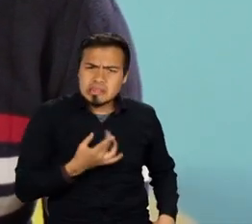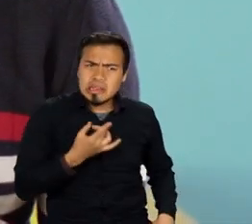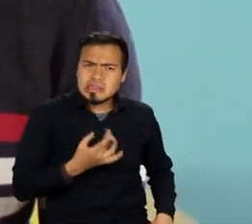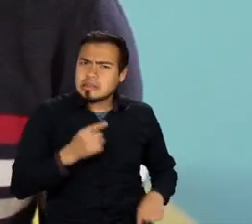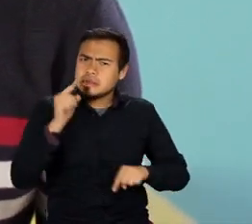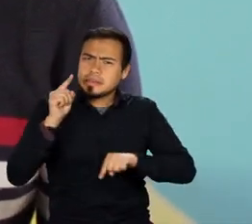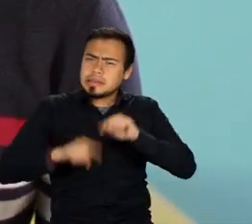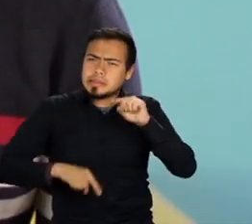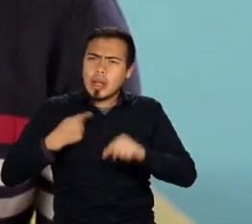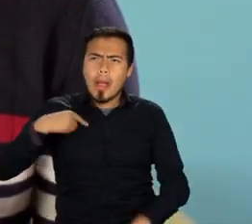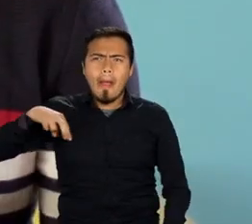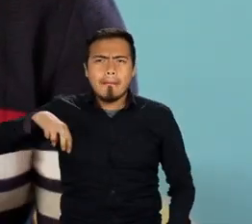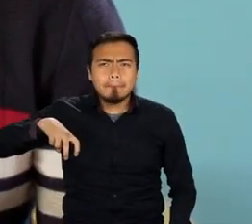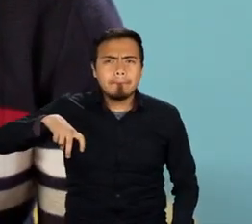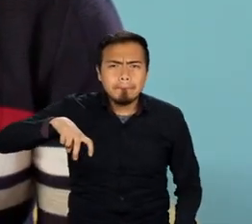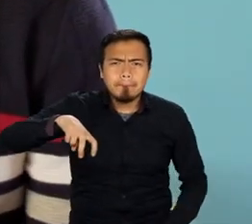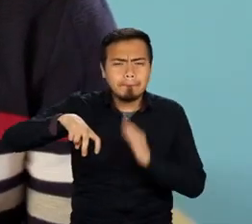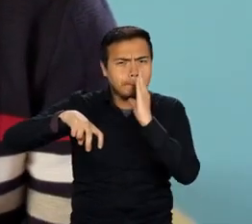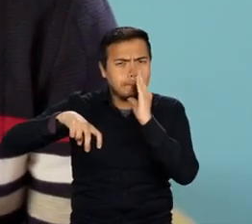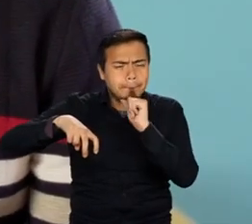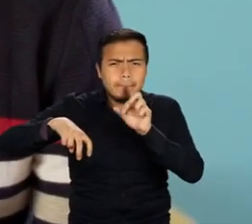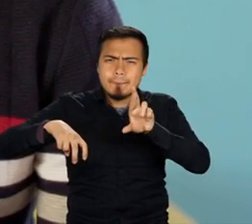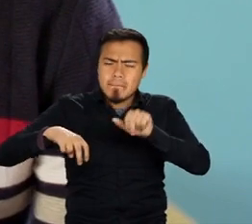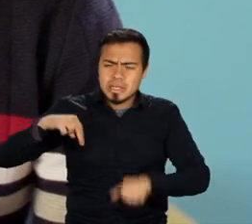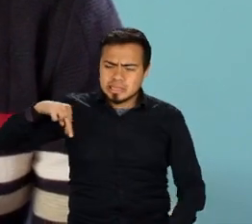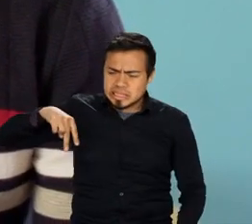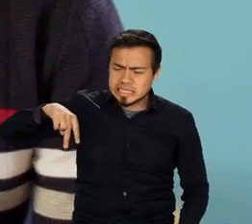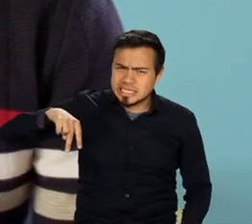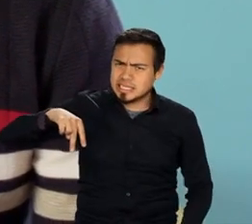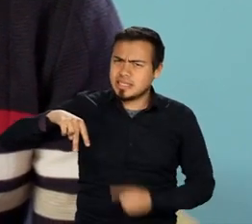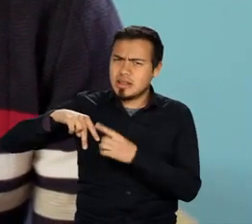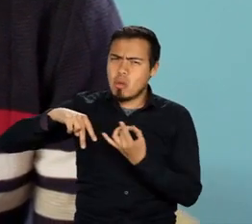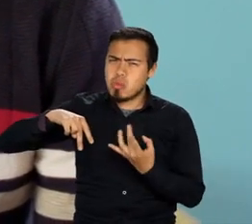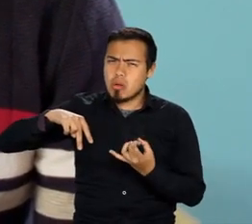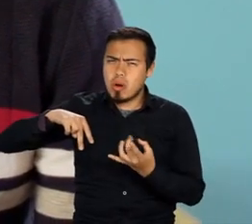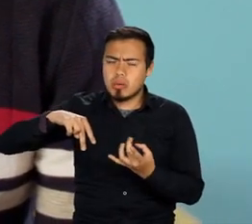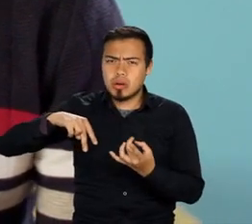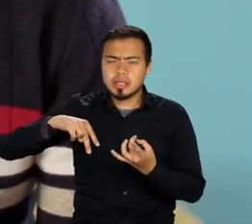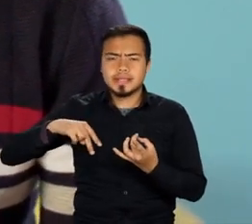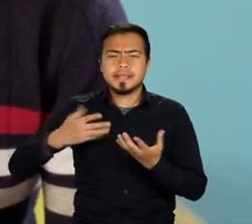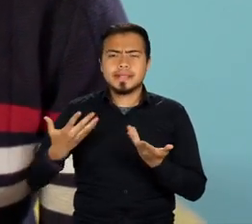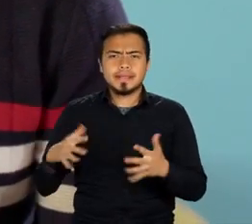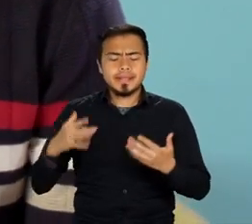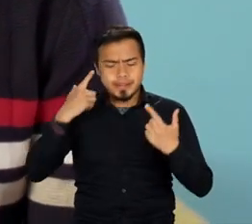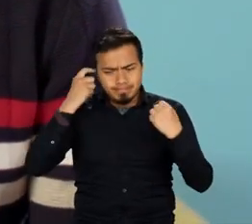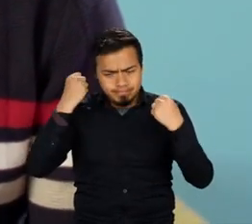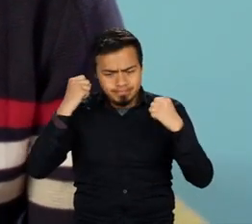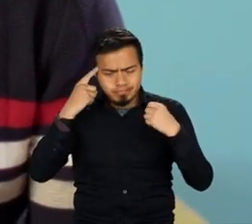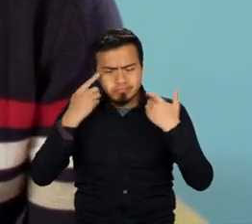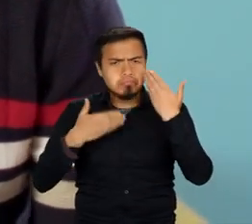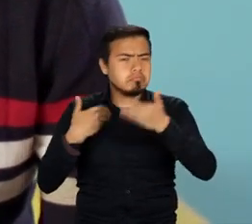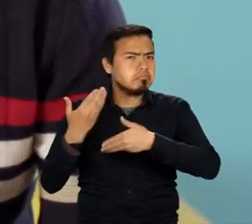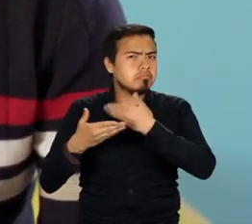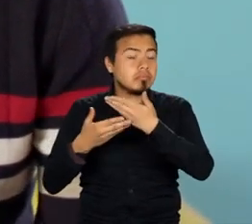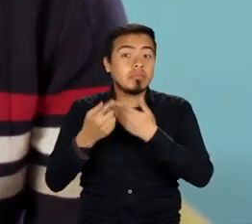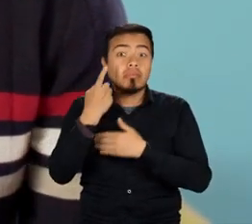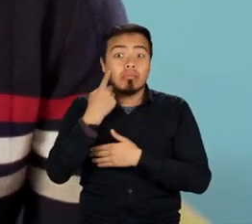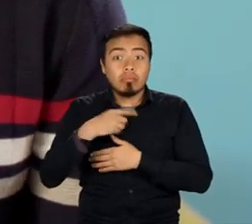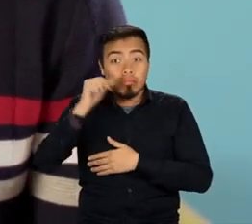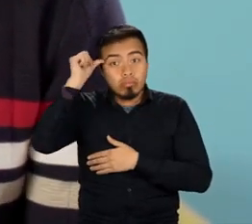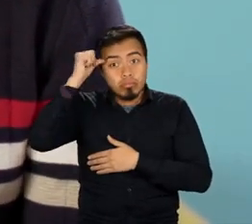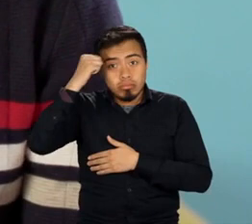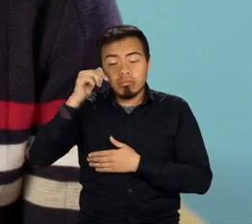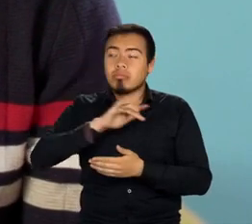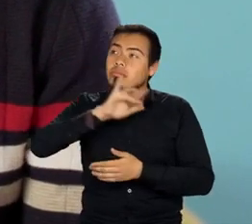Después no podía caminar, el dolor había pasado a las dos piernas y los laboratorios empezaron a salir. Un día